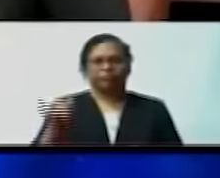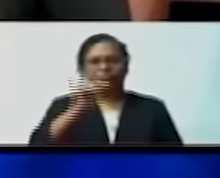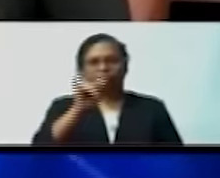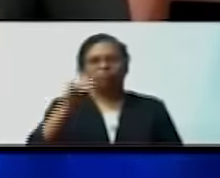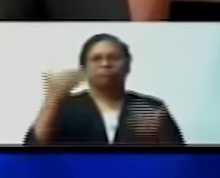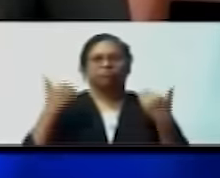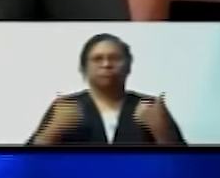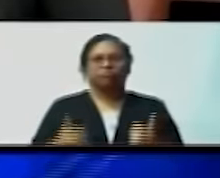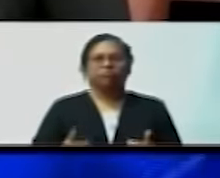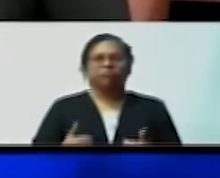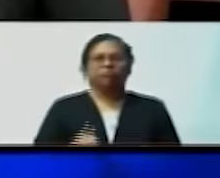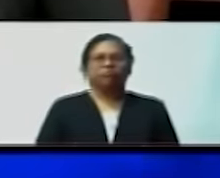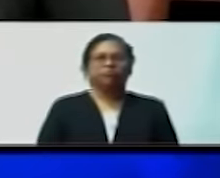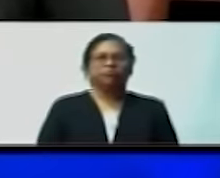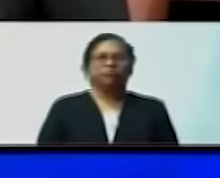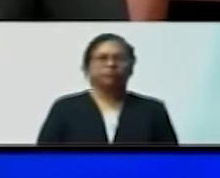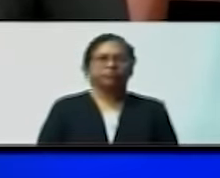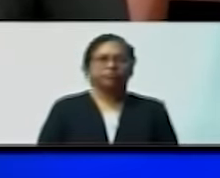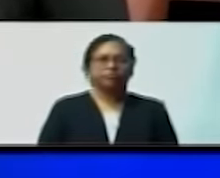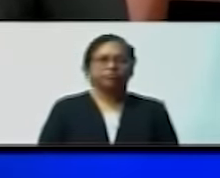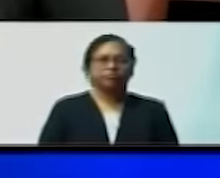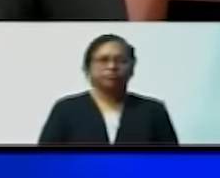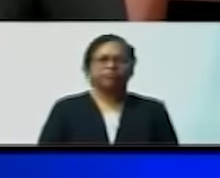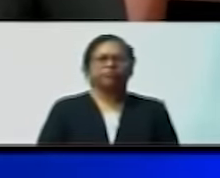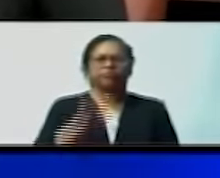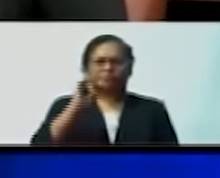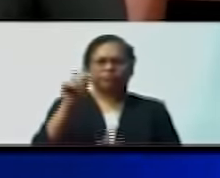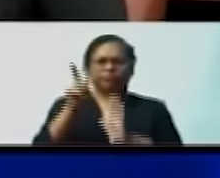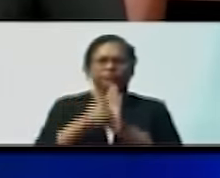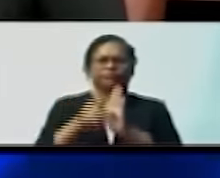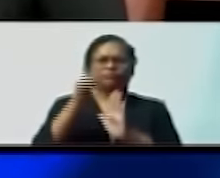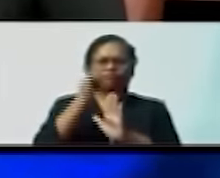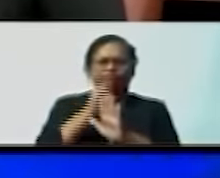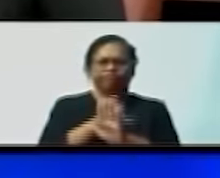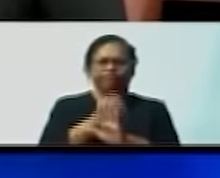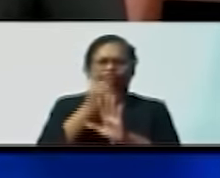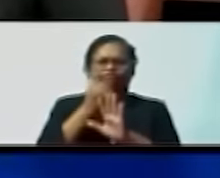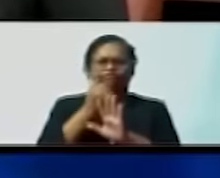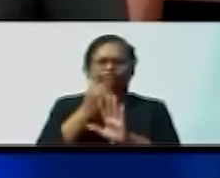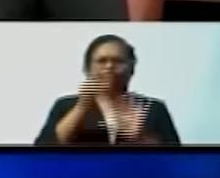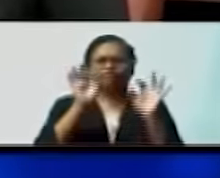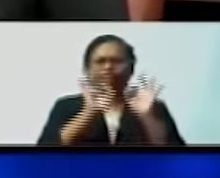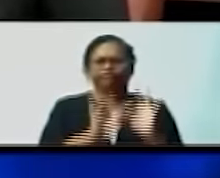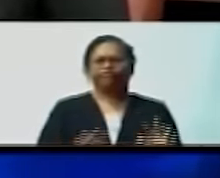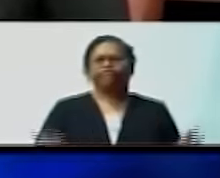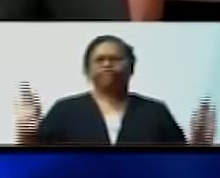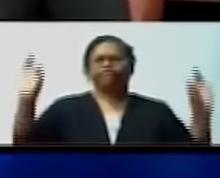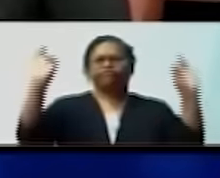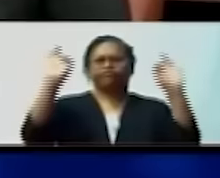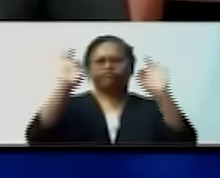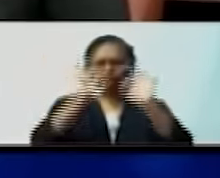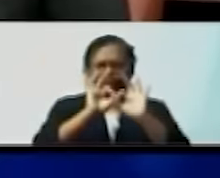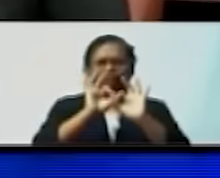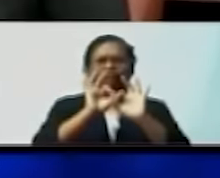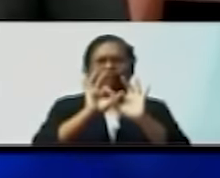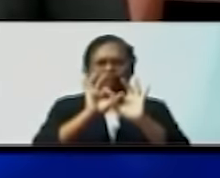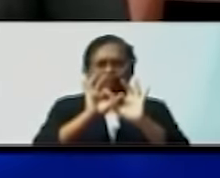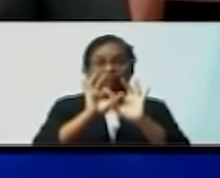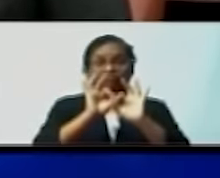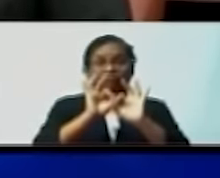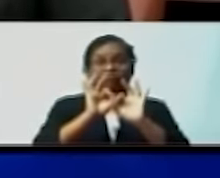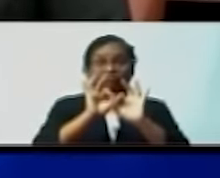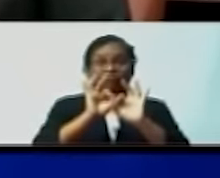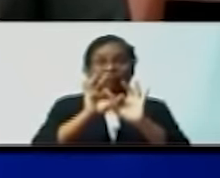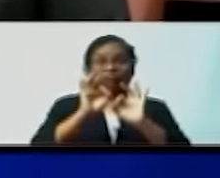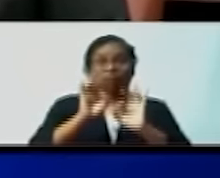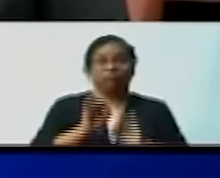El proyecto en debate es una pieza sumamente importante, sumamente